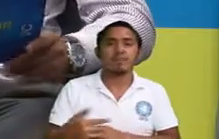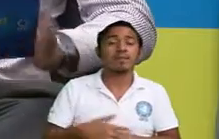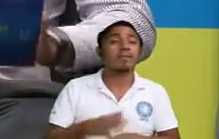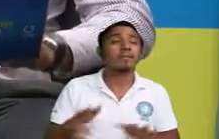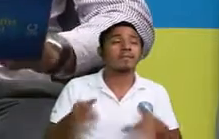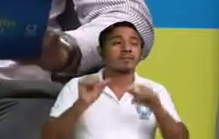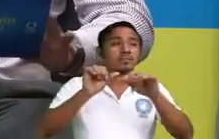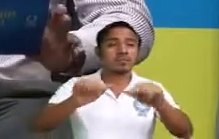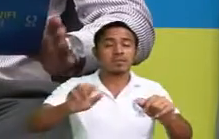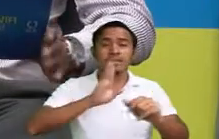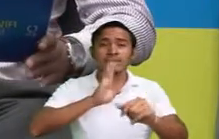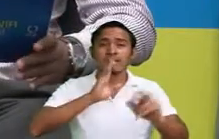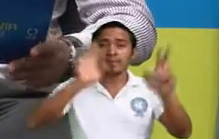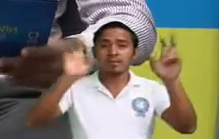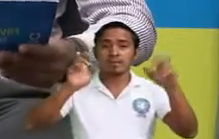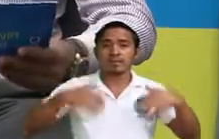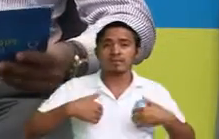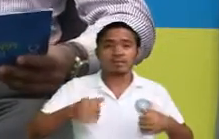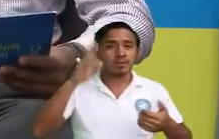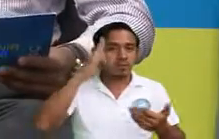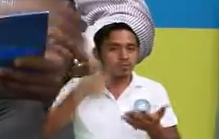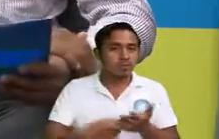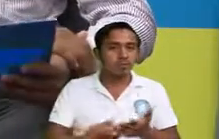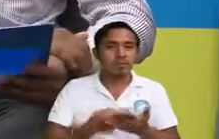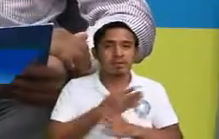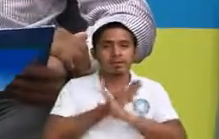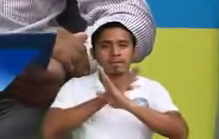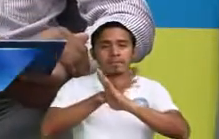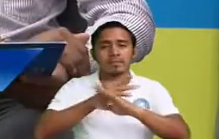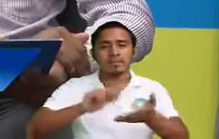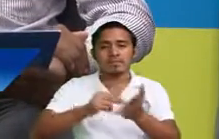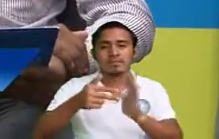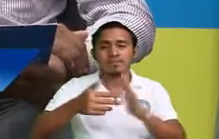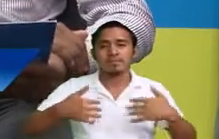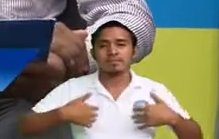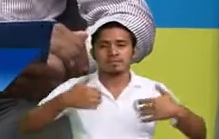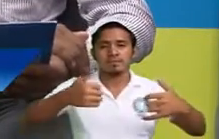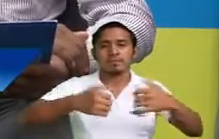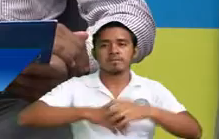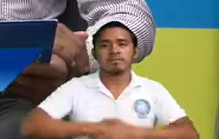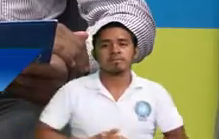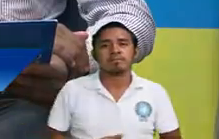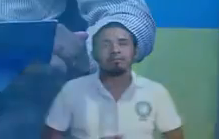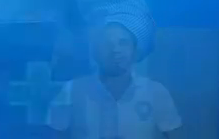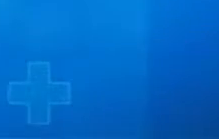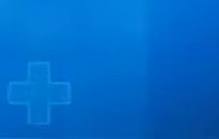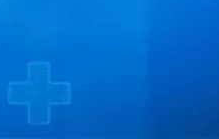para seguir conversando sobre temas de salud. Recuerde que prevenir también es salud.